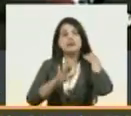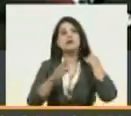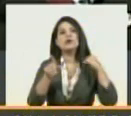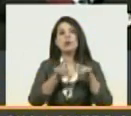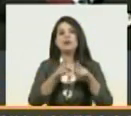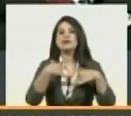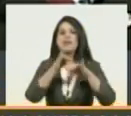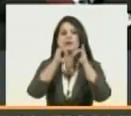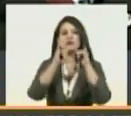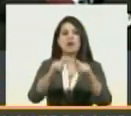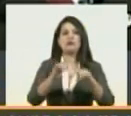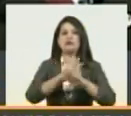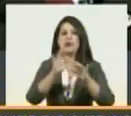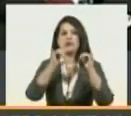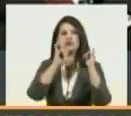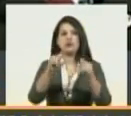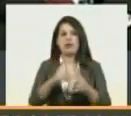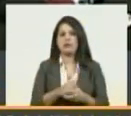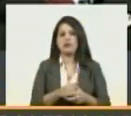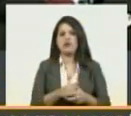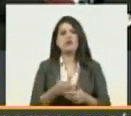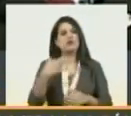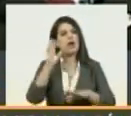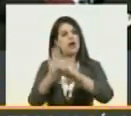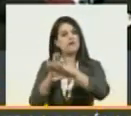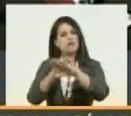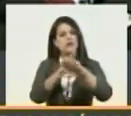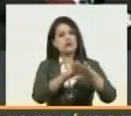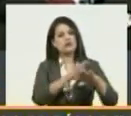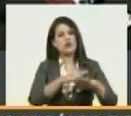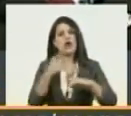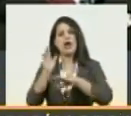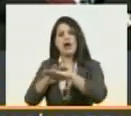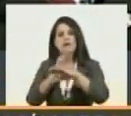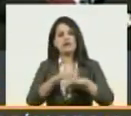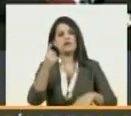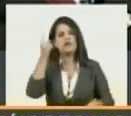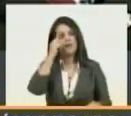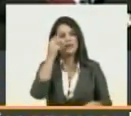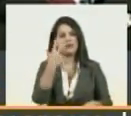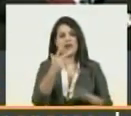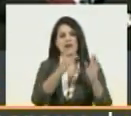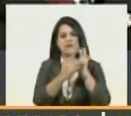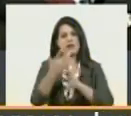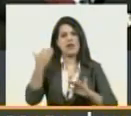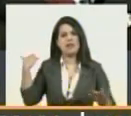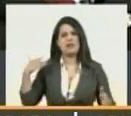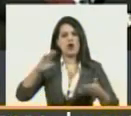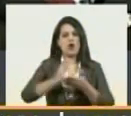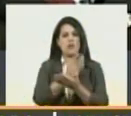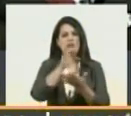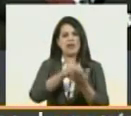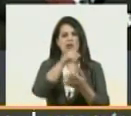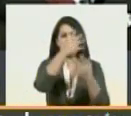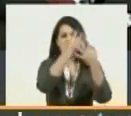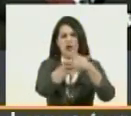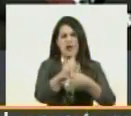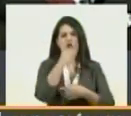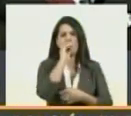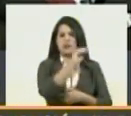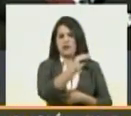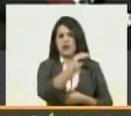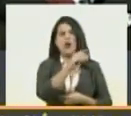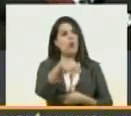denunciando. Lo advertimos ese mismo día 3 de abril, cuando se dio el golpe de Estado en la OEA, lo dijimos.